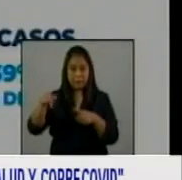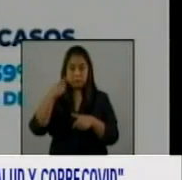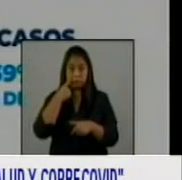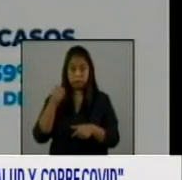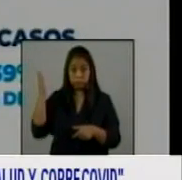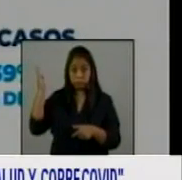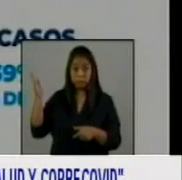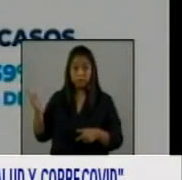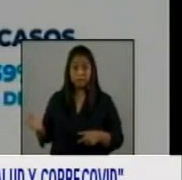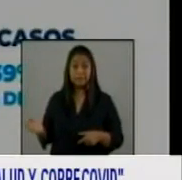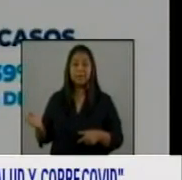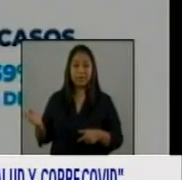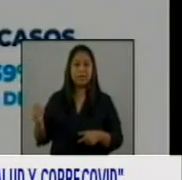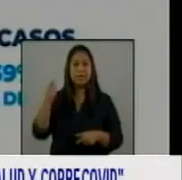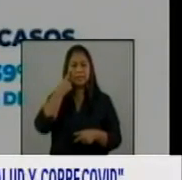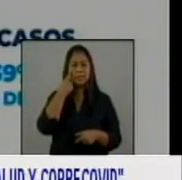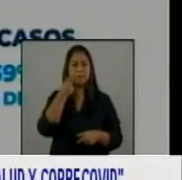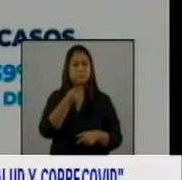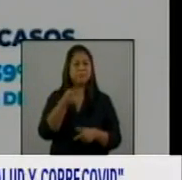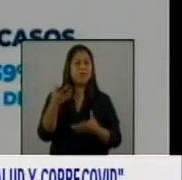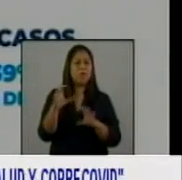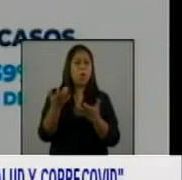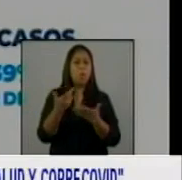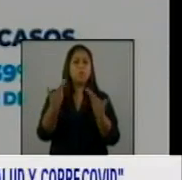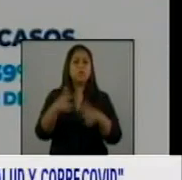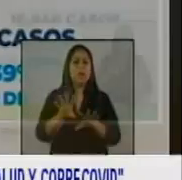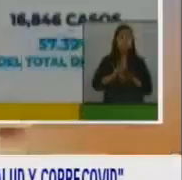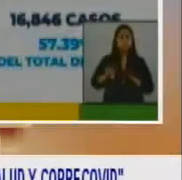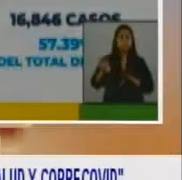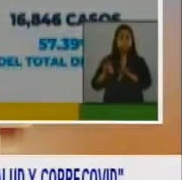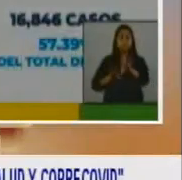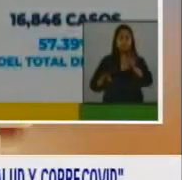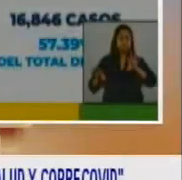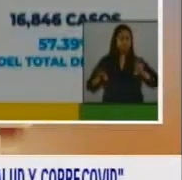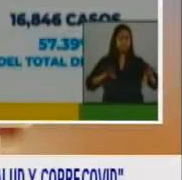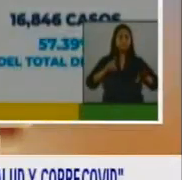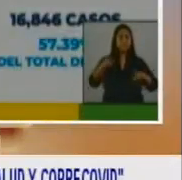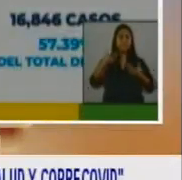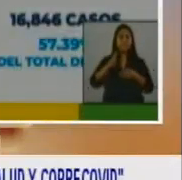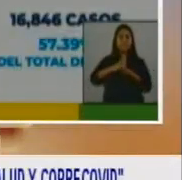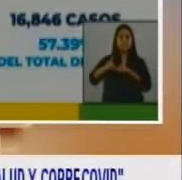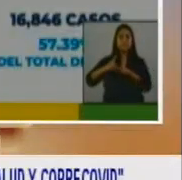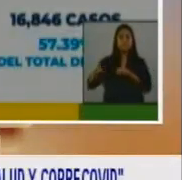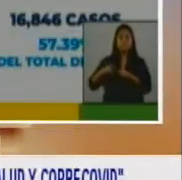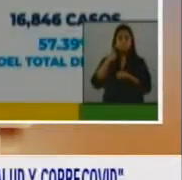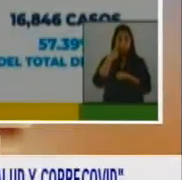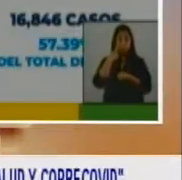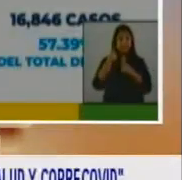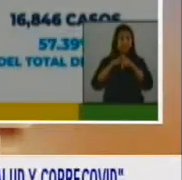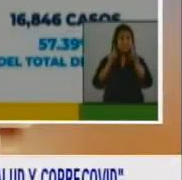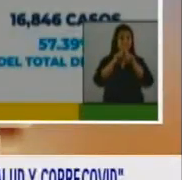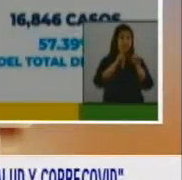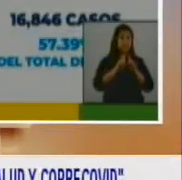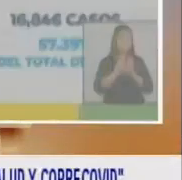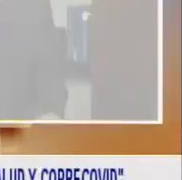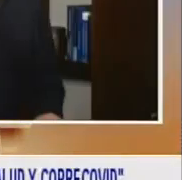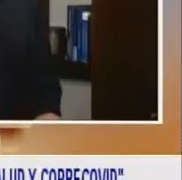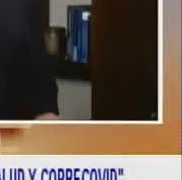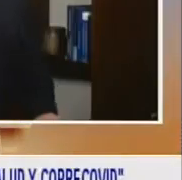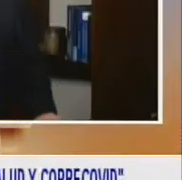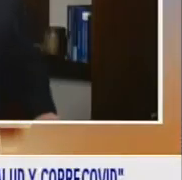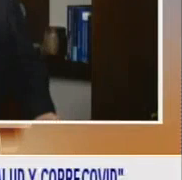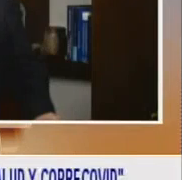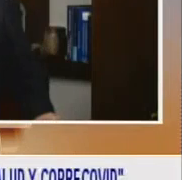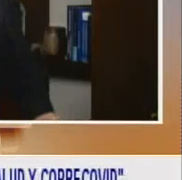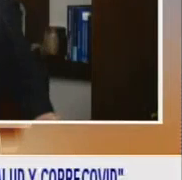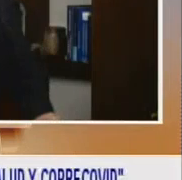actividades esenciales permitidas y el ciudadano común pues podrá salir a caminar brevemente alrededor de su casa. Antes de llegar a eso, he